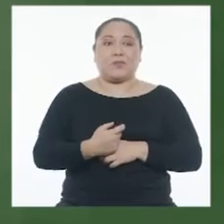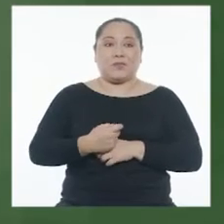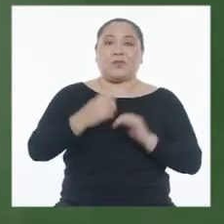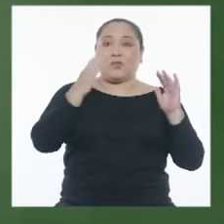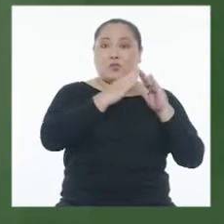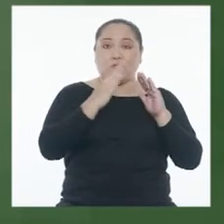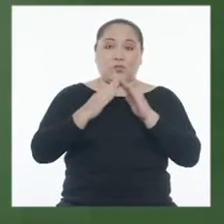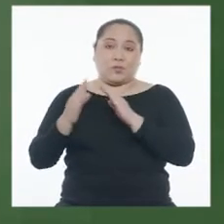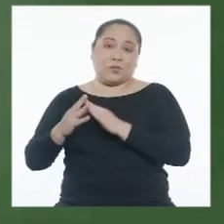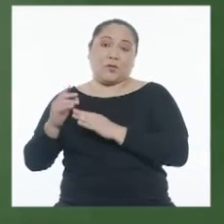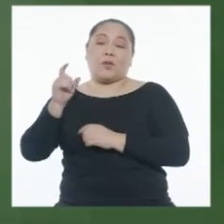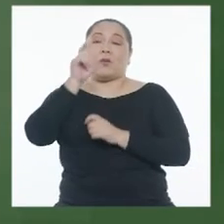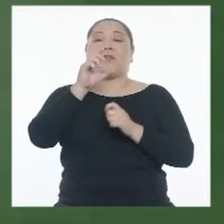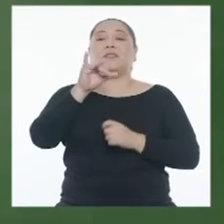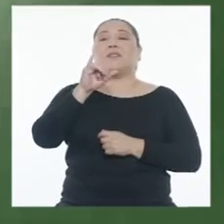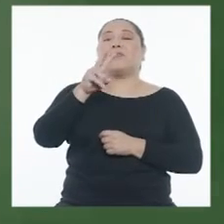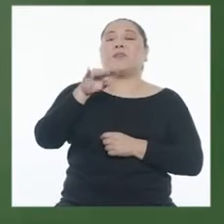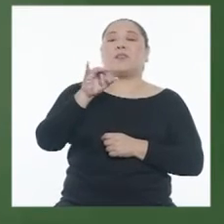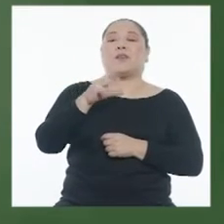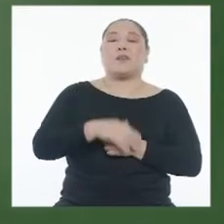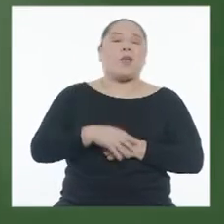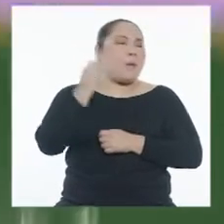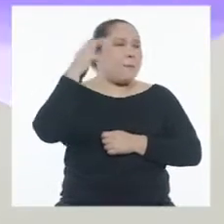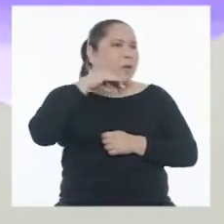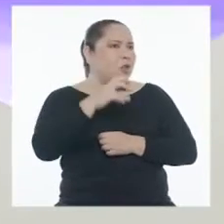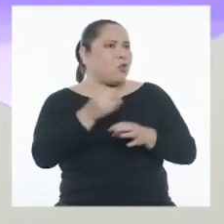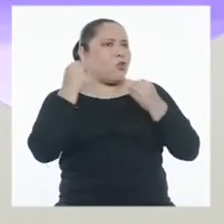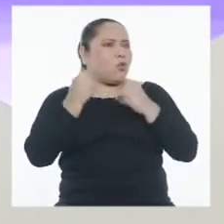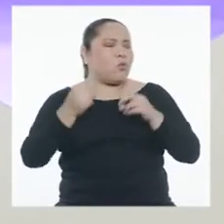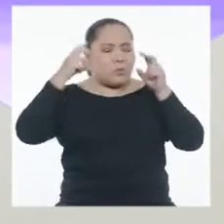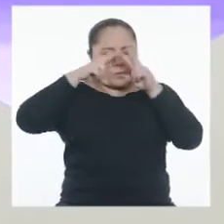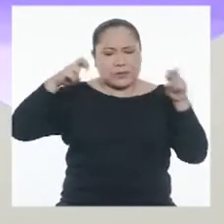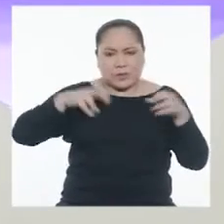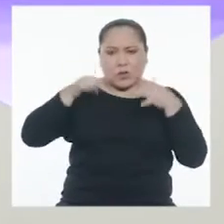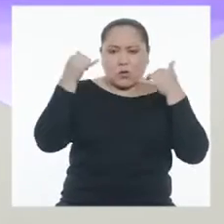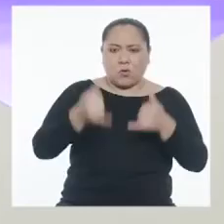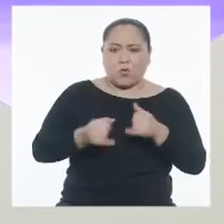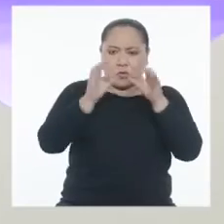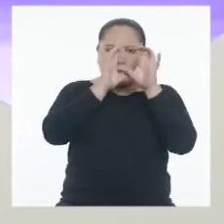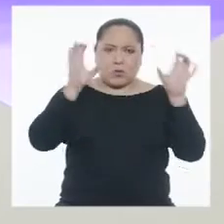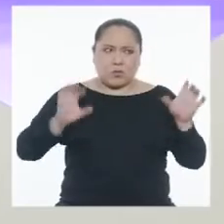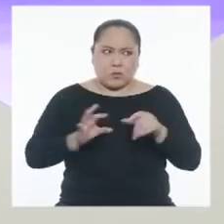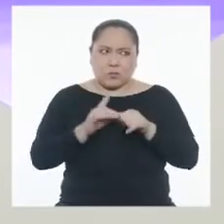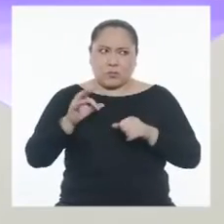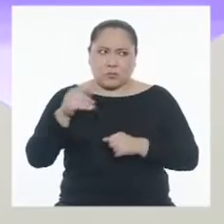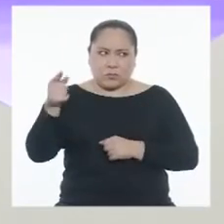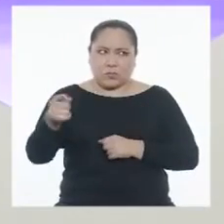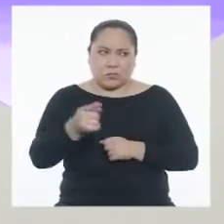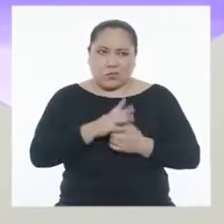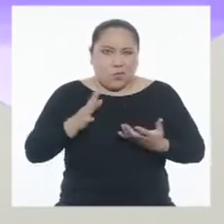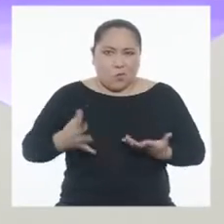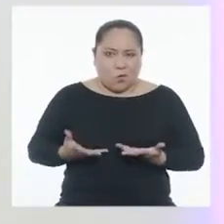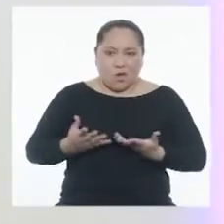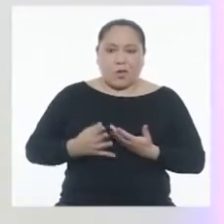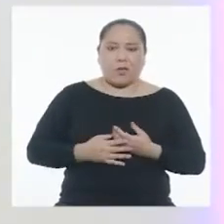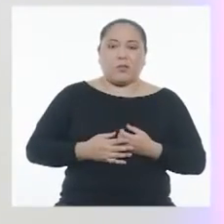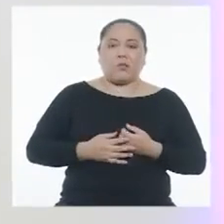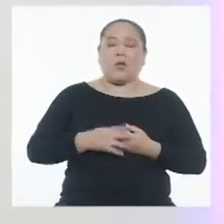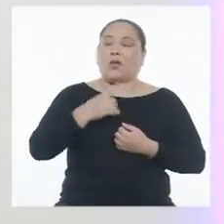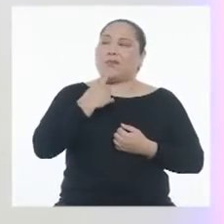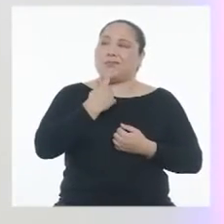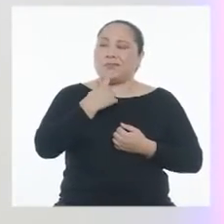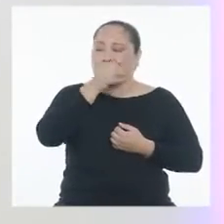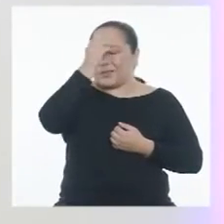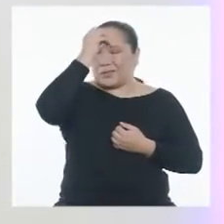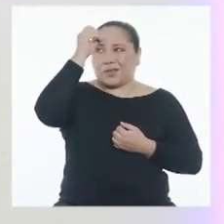personal, ciudadanía y cívica. Mario, ¿cómo vamos a investigar hoy sin la computadora que se llevó el Dr. Impositive? Ay, no